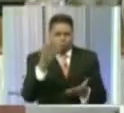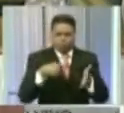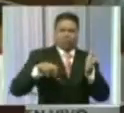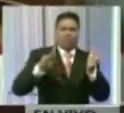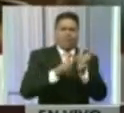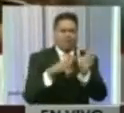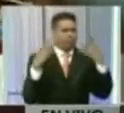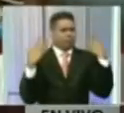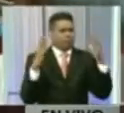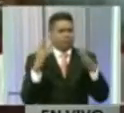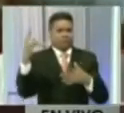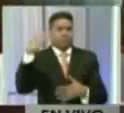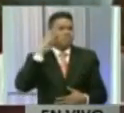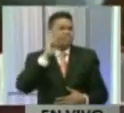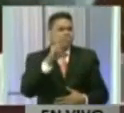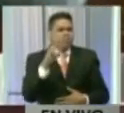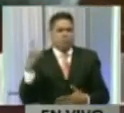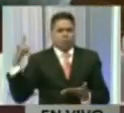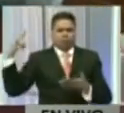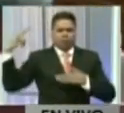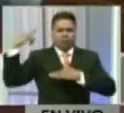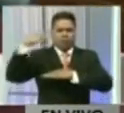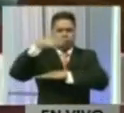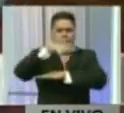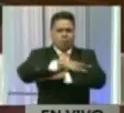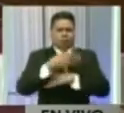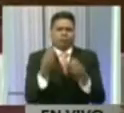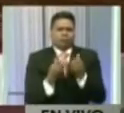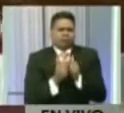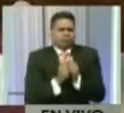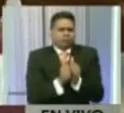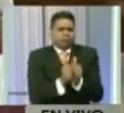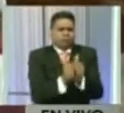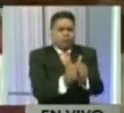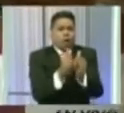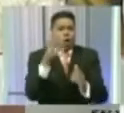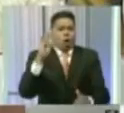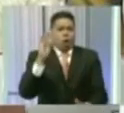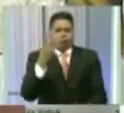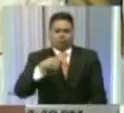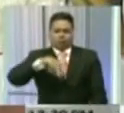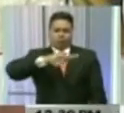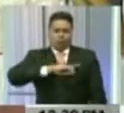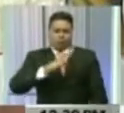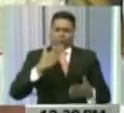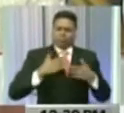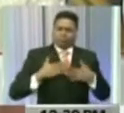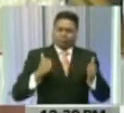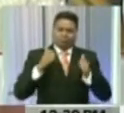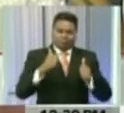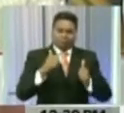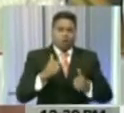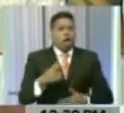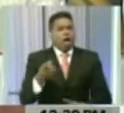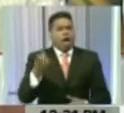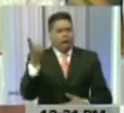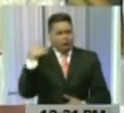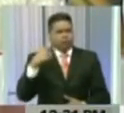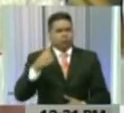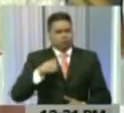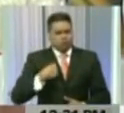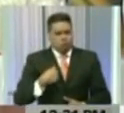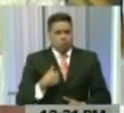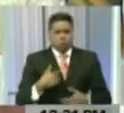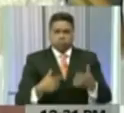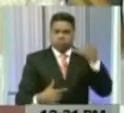Y vinimos del aeropuerto acompañando el oro otra vez. Yo estuve cuando privatizaron la CAN TV.